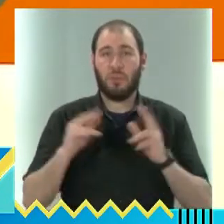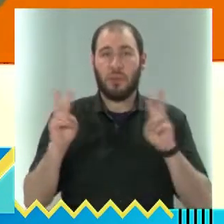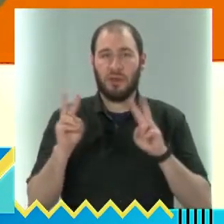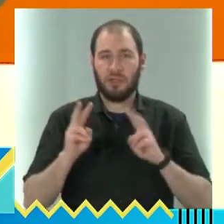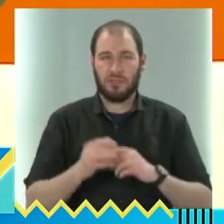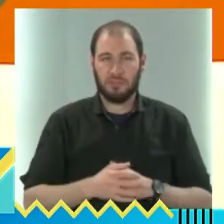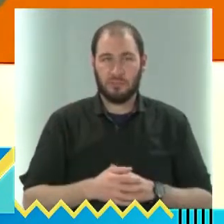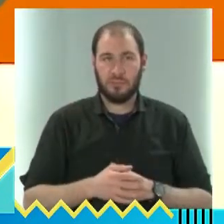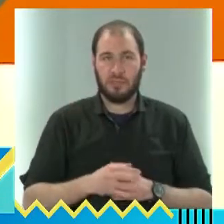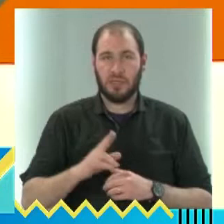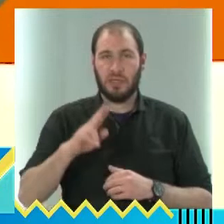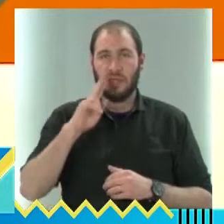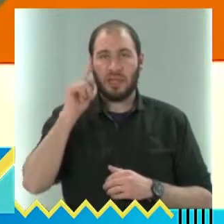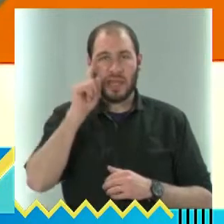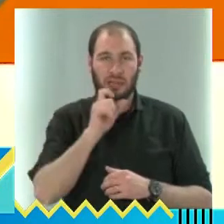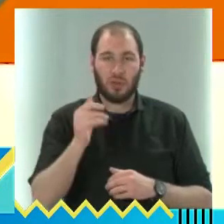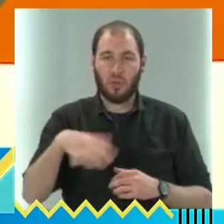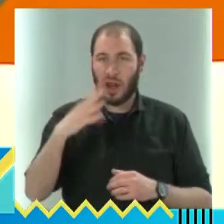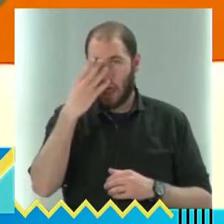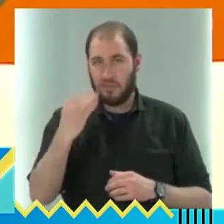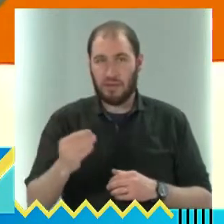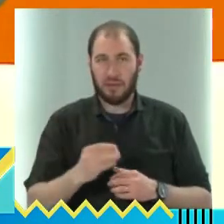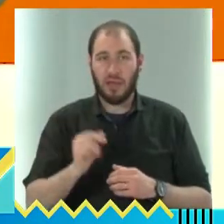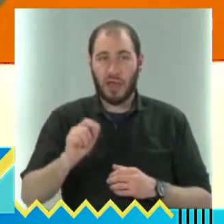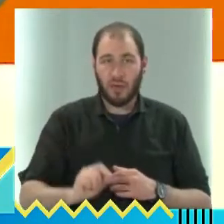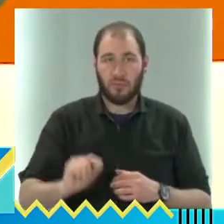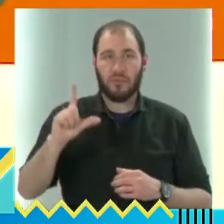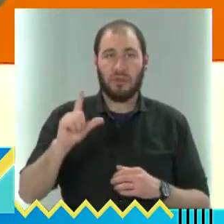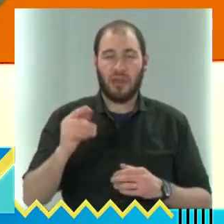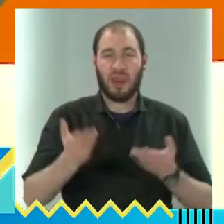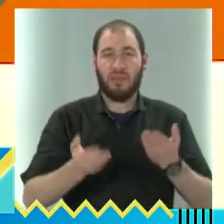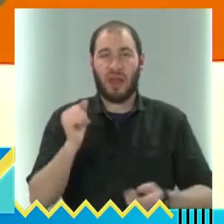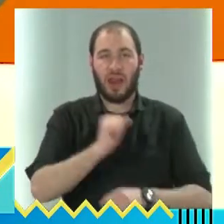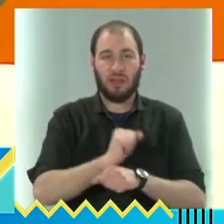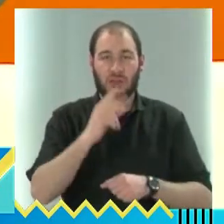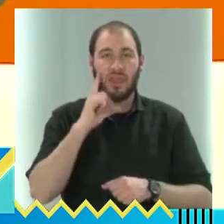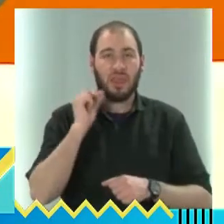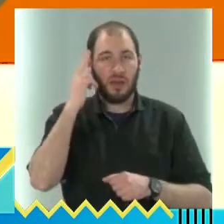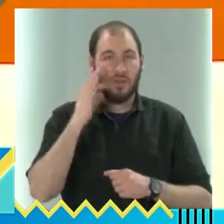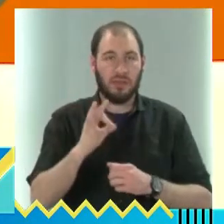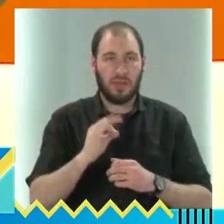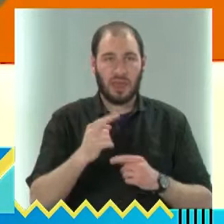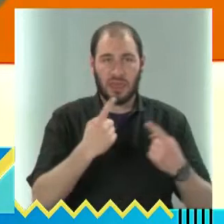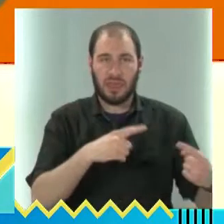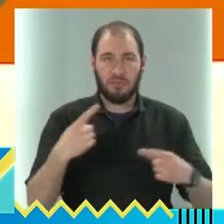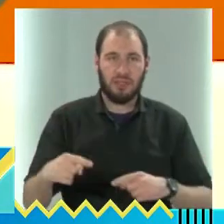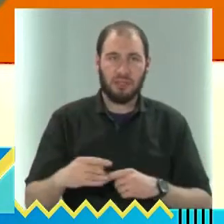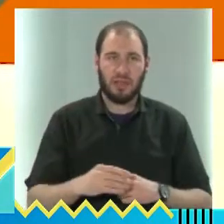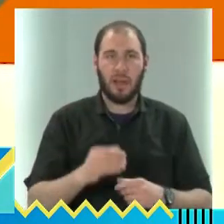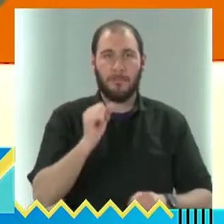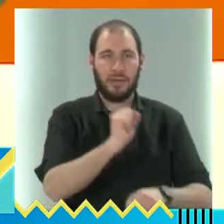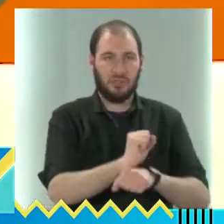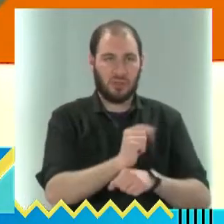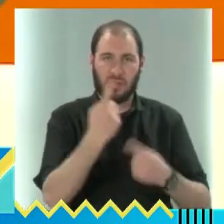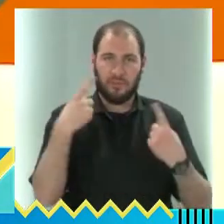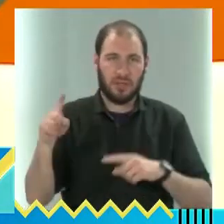Justicialista nieto de General Alvear, quien aumentó ese nivel de arresto de 90 días, que hay que diferenciarlo de lo que es la prisión,